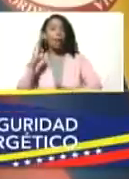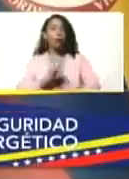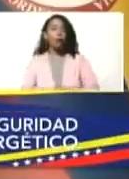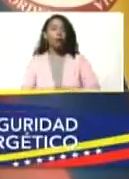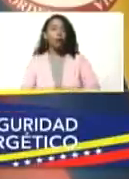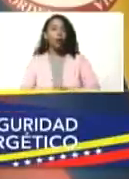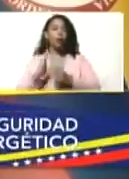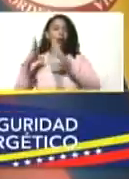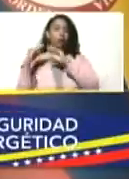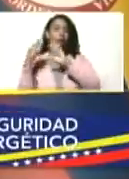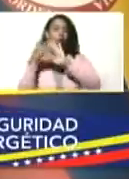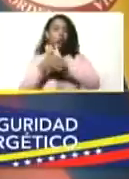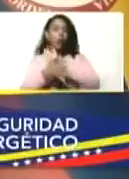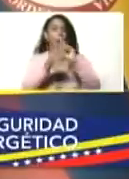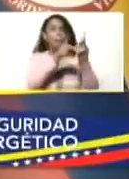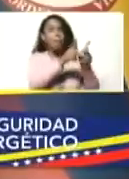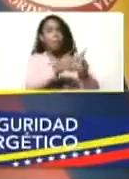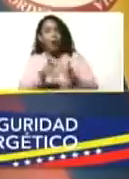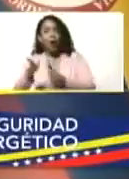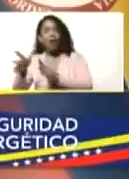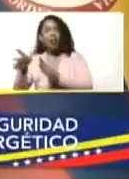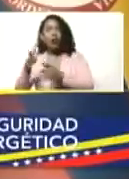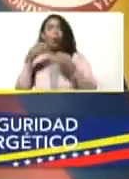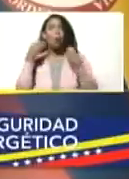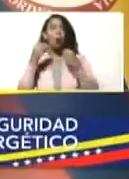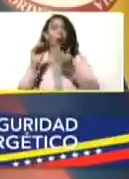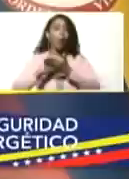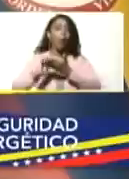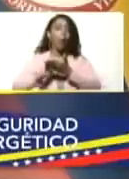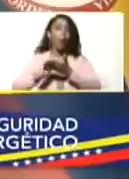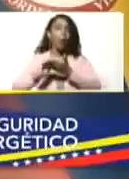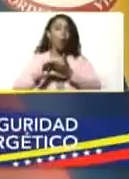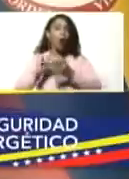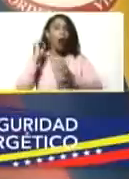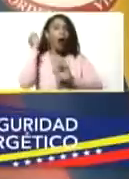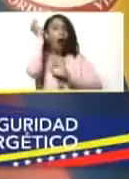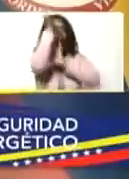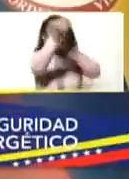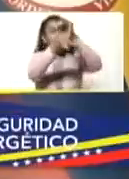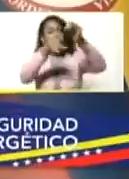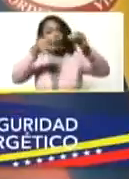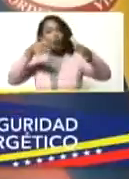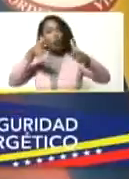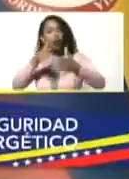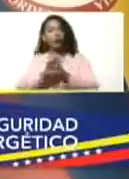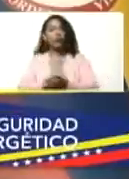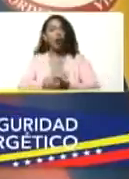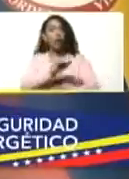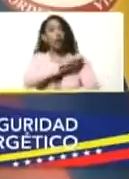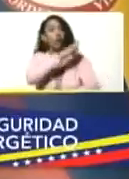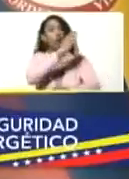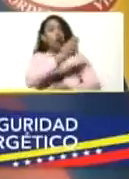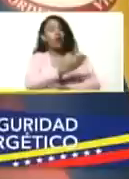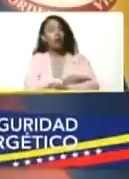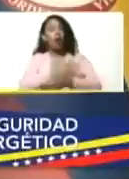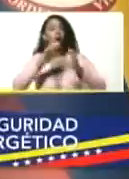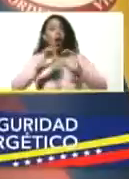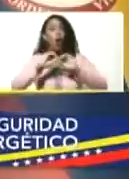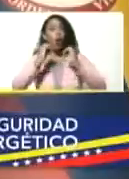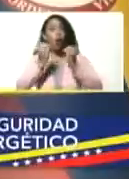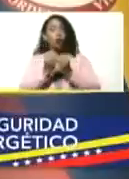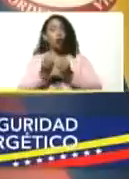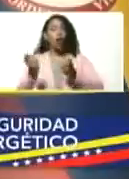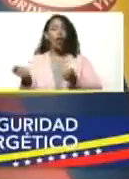Hemos conversado sobre los planes para la recuperación del Amazonas, el fortalecimiento de la Organización del